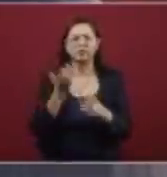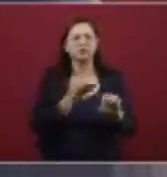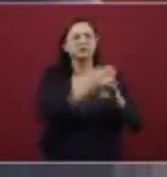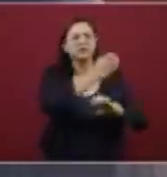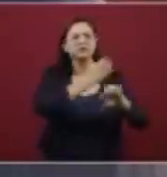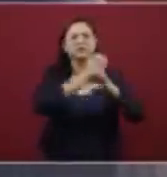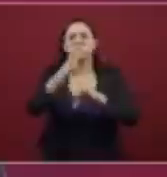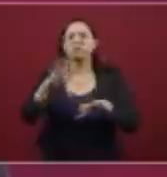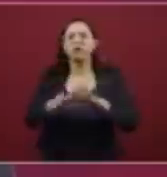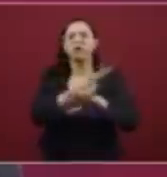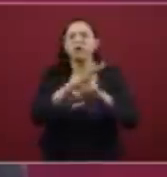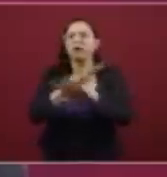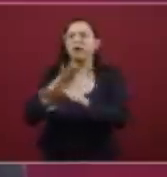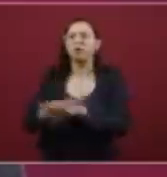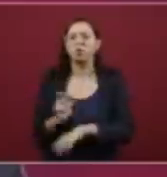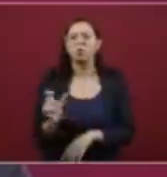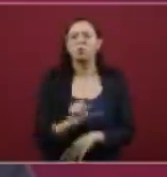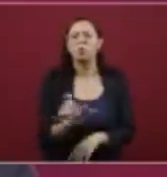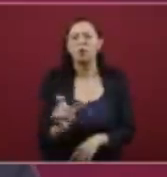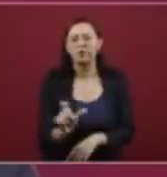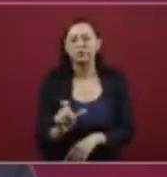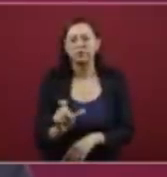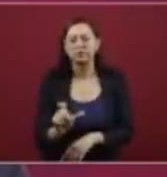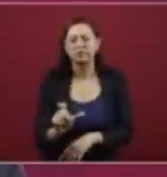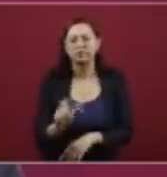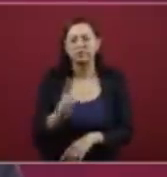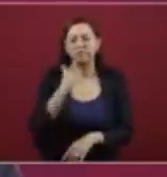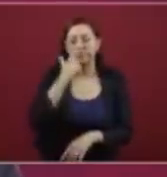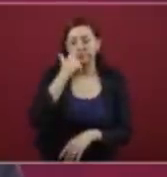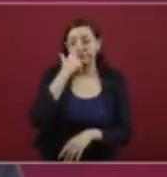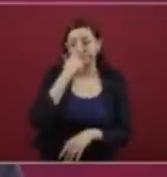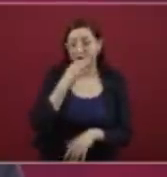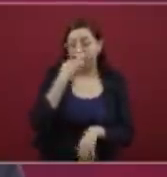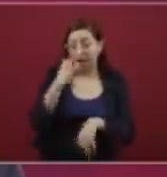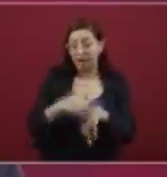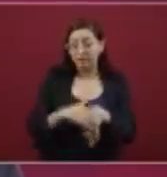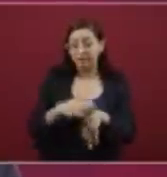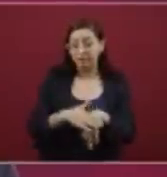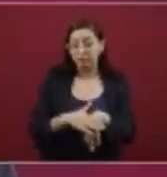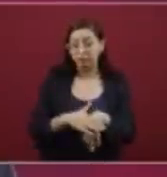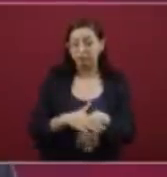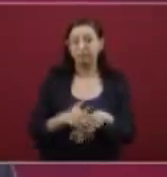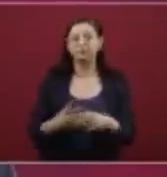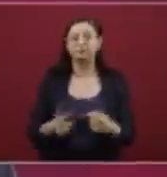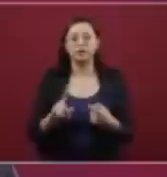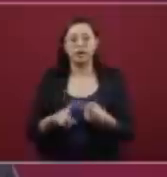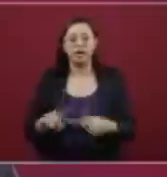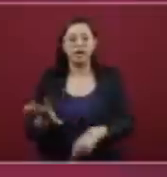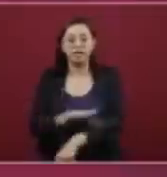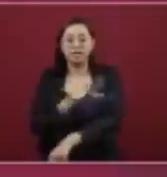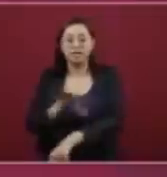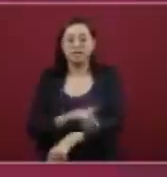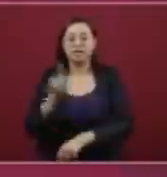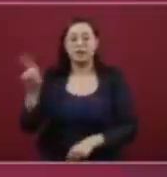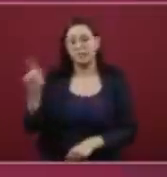estados? Les recuerdo que Energía va a estar en Villahermosa,